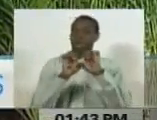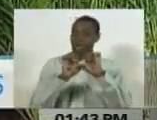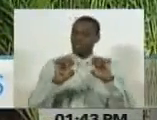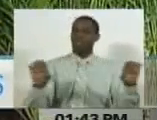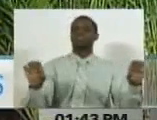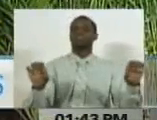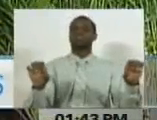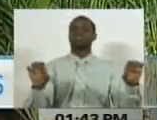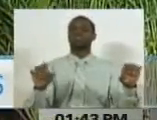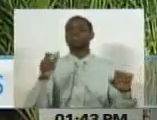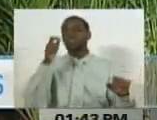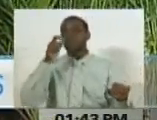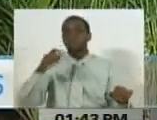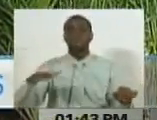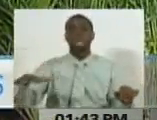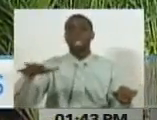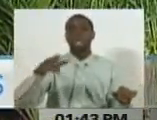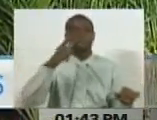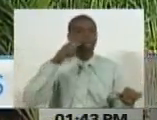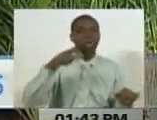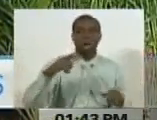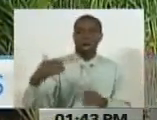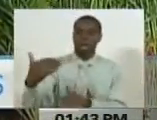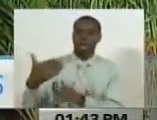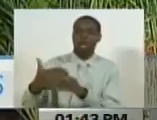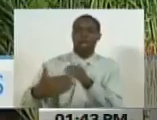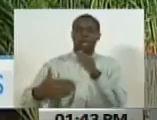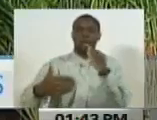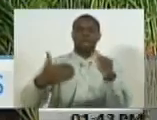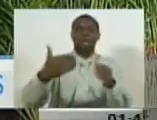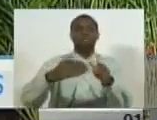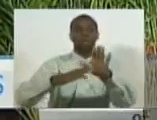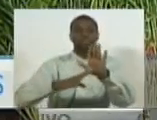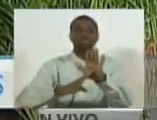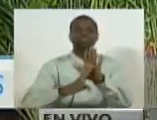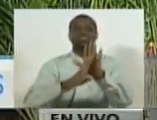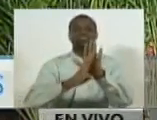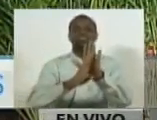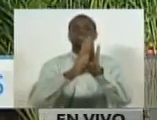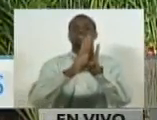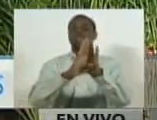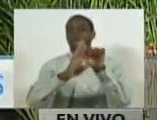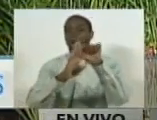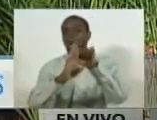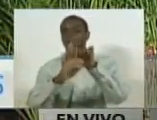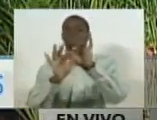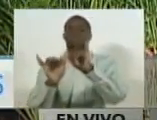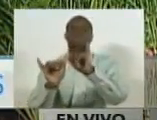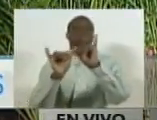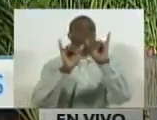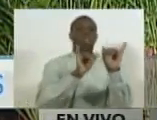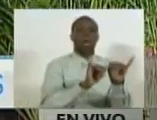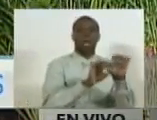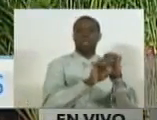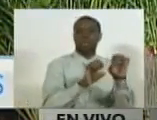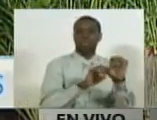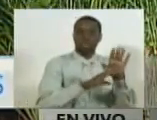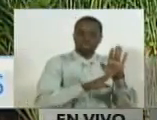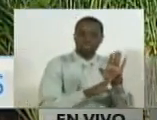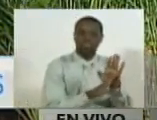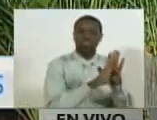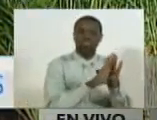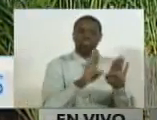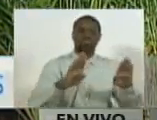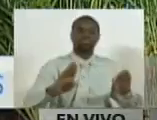los pueblos caminan hacia su desarrollo al mismo ritmo que camina su